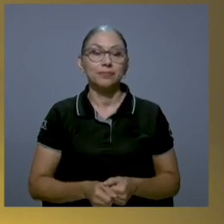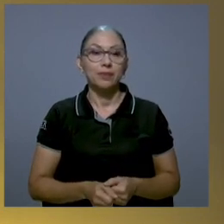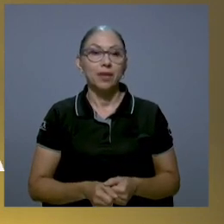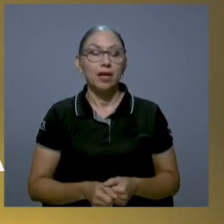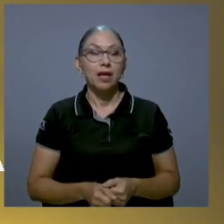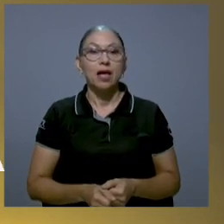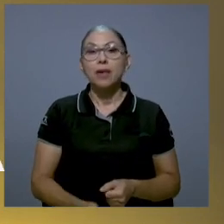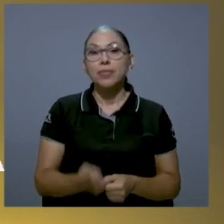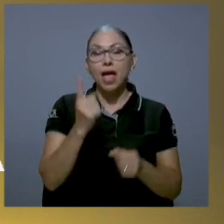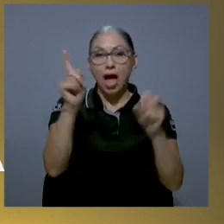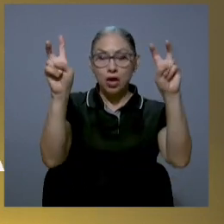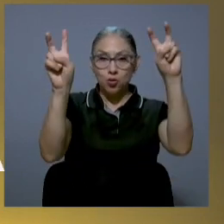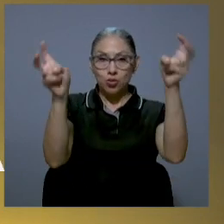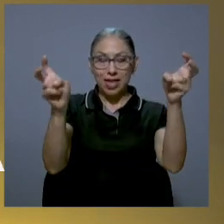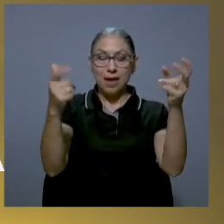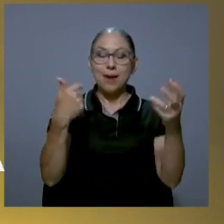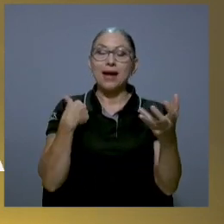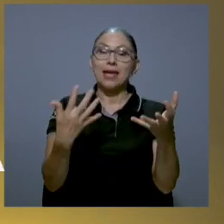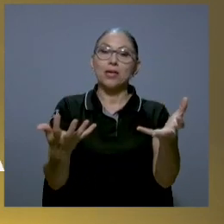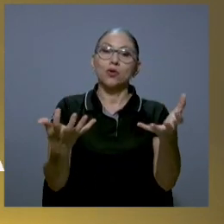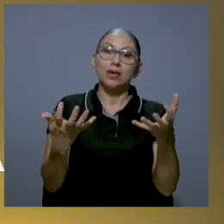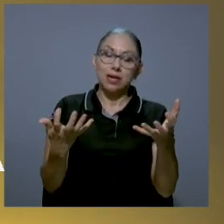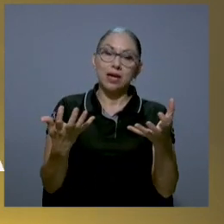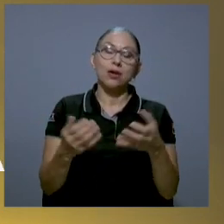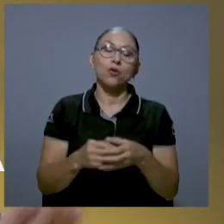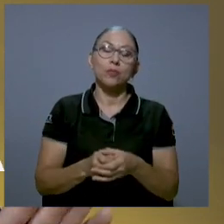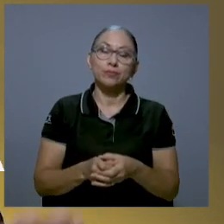hay un tema sobre el que quiero